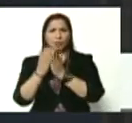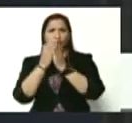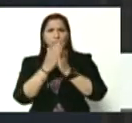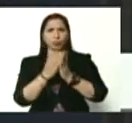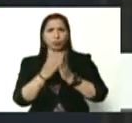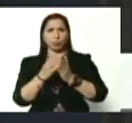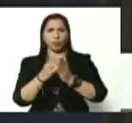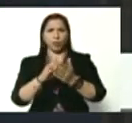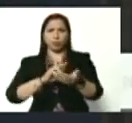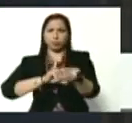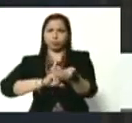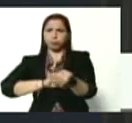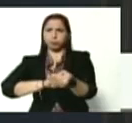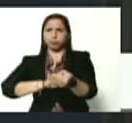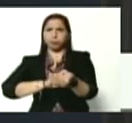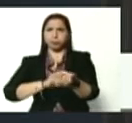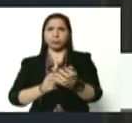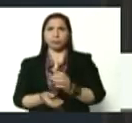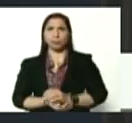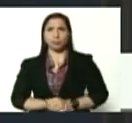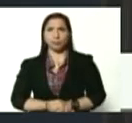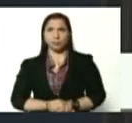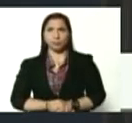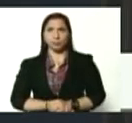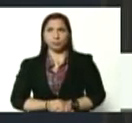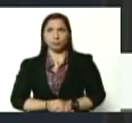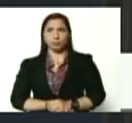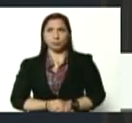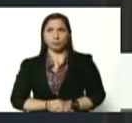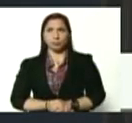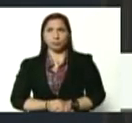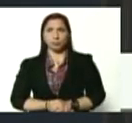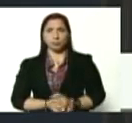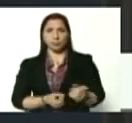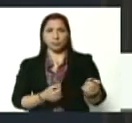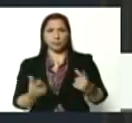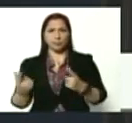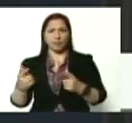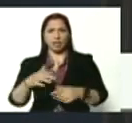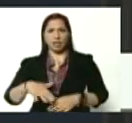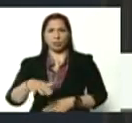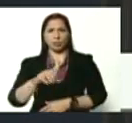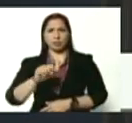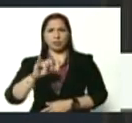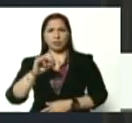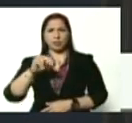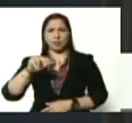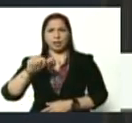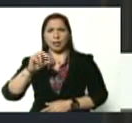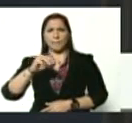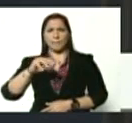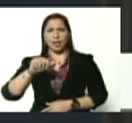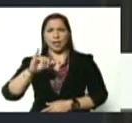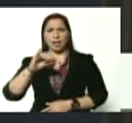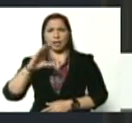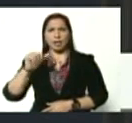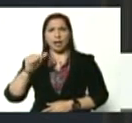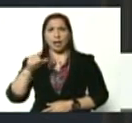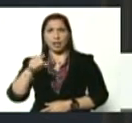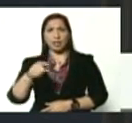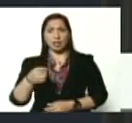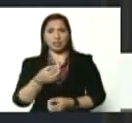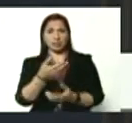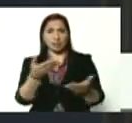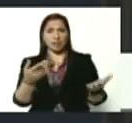muy bonito por cierto y me llevaron a la laguna de sinamaica y ahí estaban mis hermanos